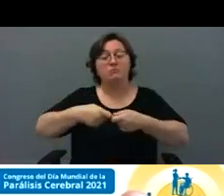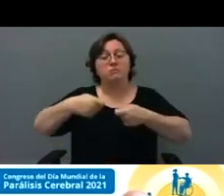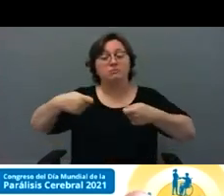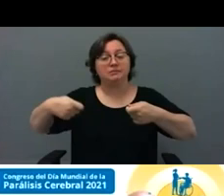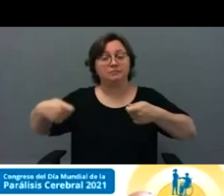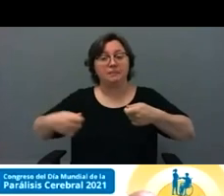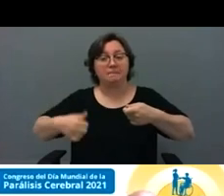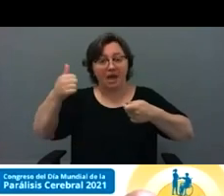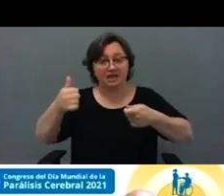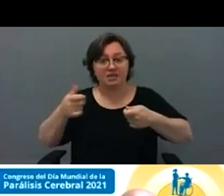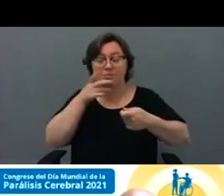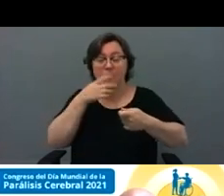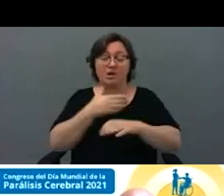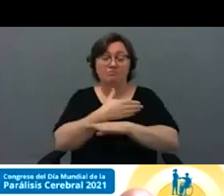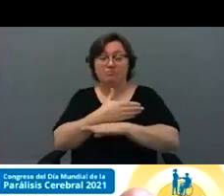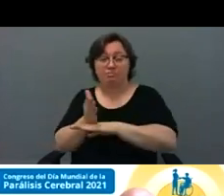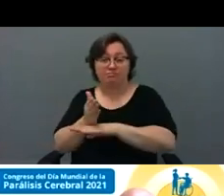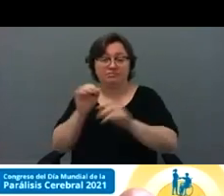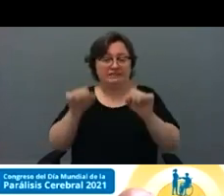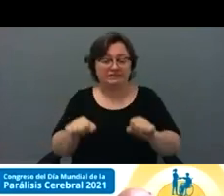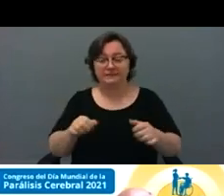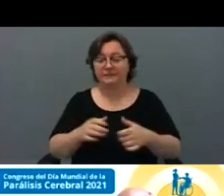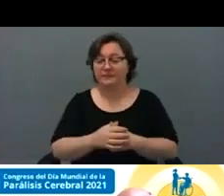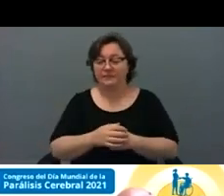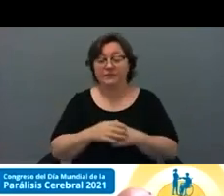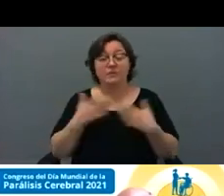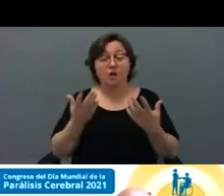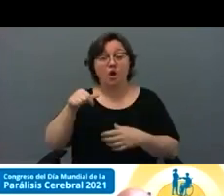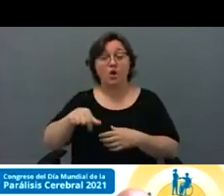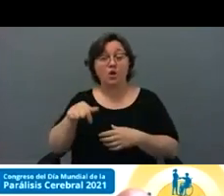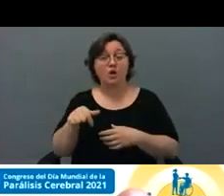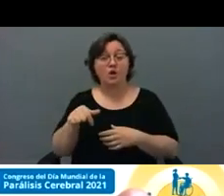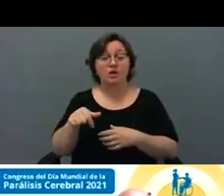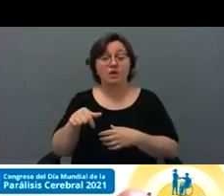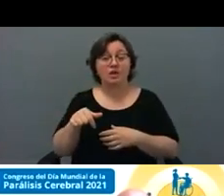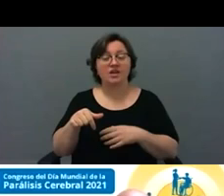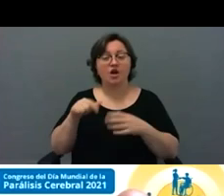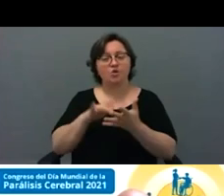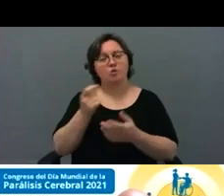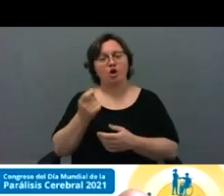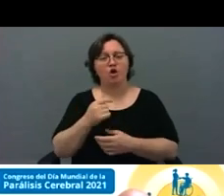que hemos empezado un poquito más tarde. Y bueno, pues hoy tengo el lujo